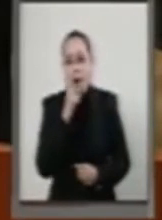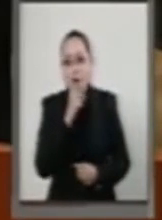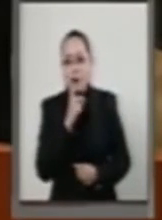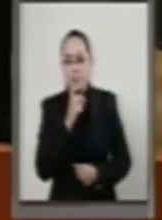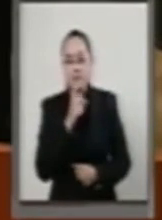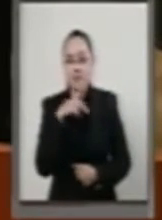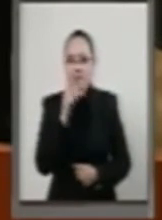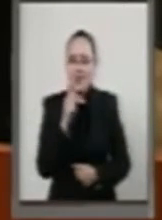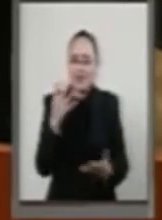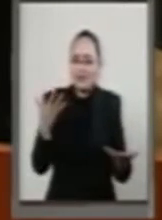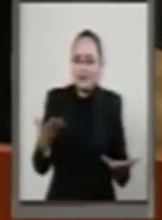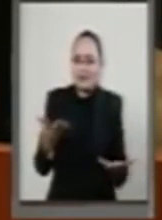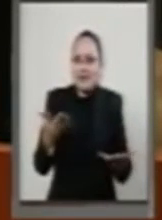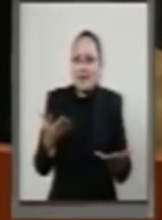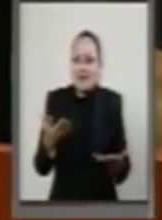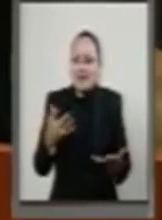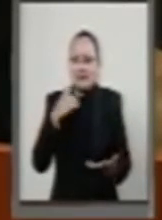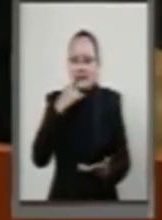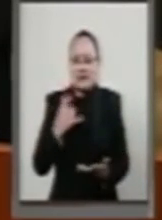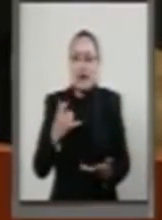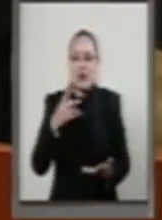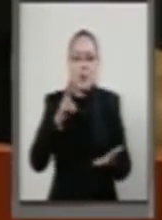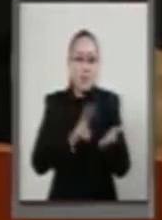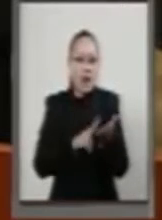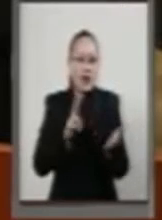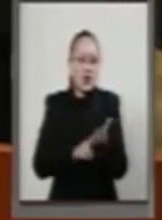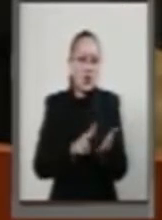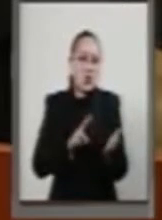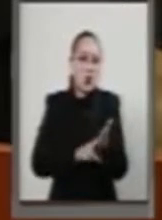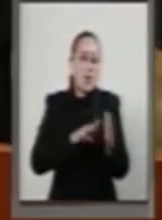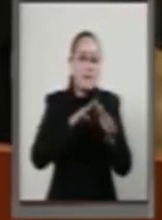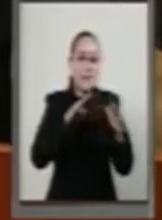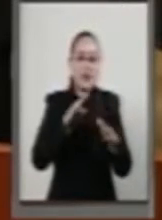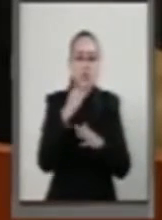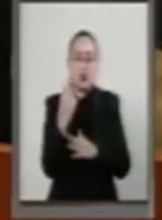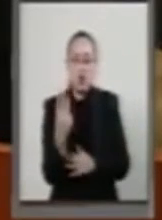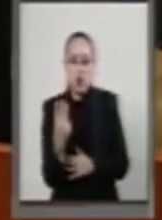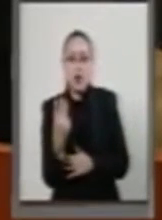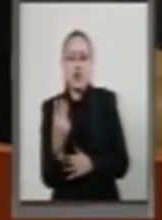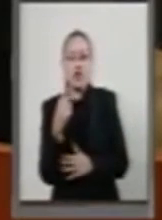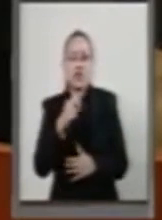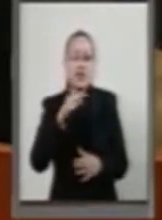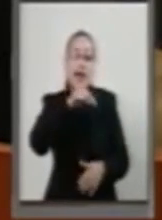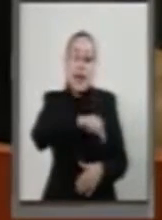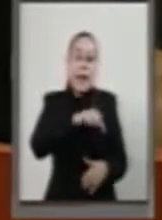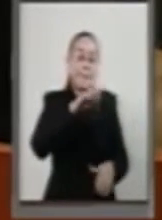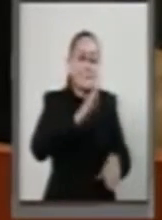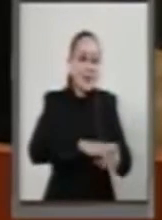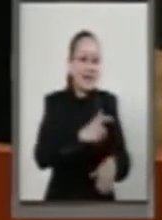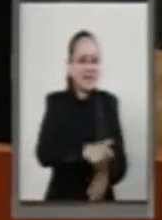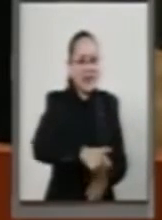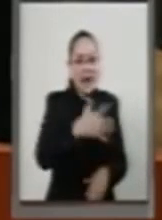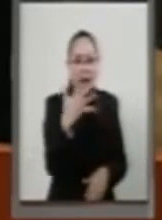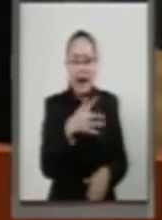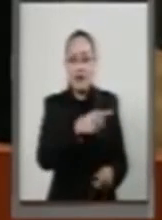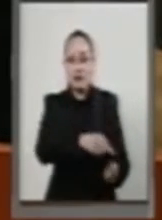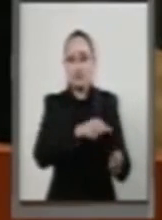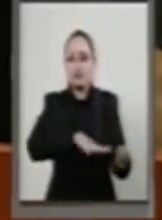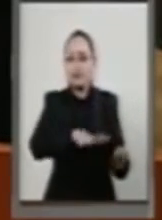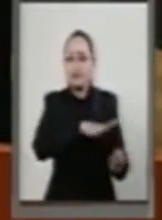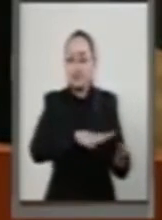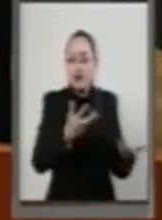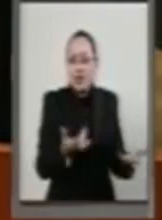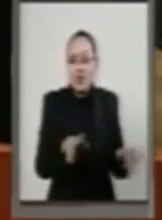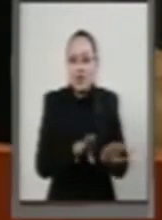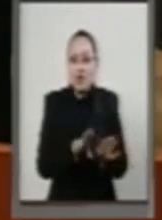más paradójico, resulta que el costo por metro cúbico es mayor en las zonas con menor disponibilidad, lo que